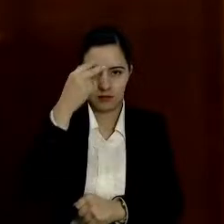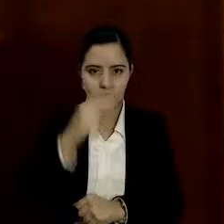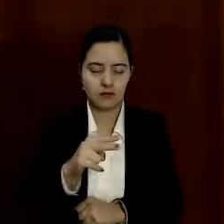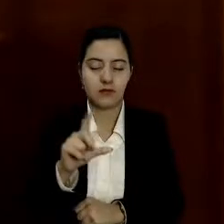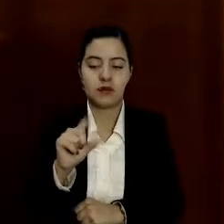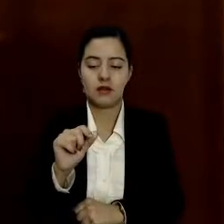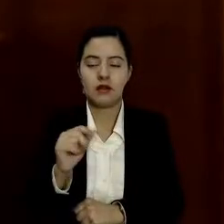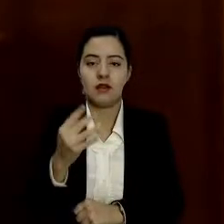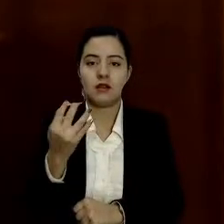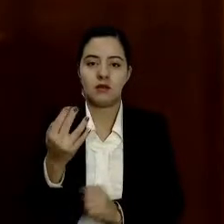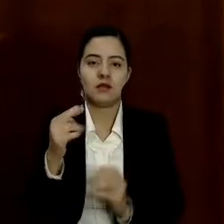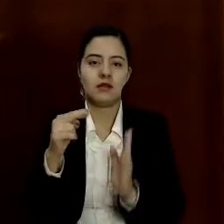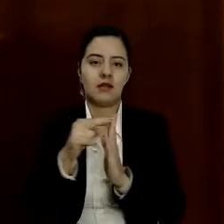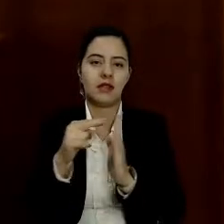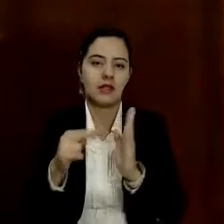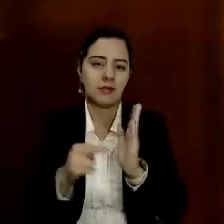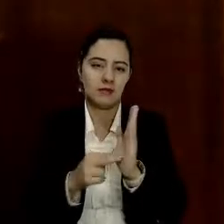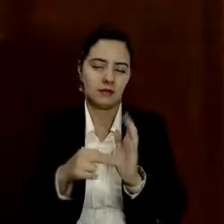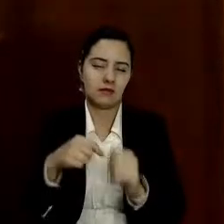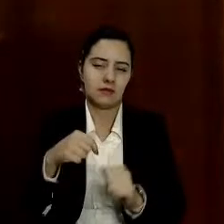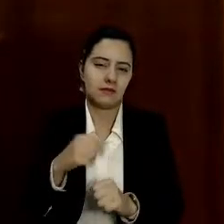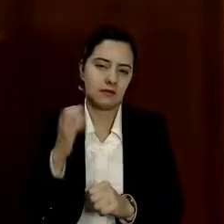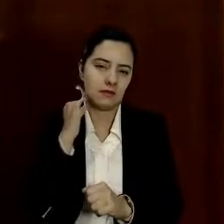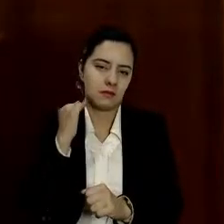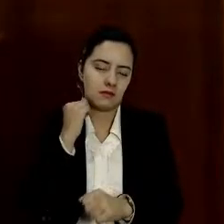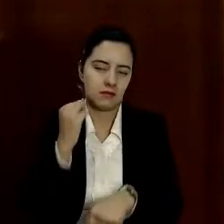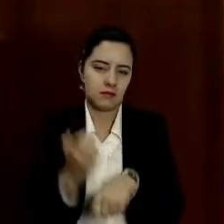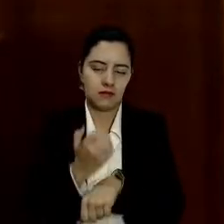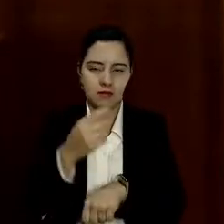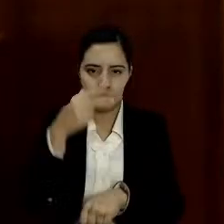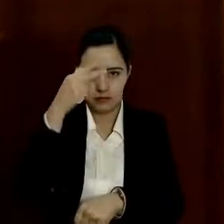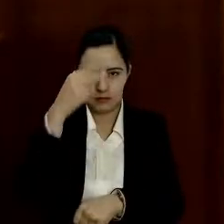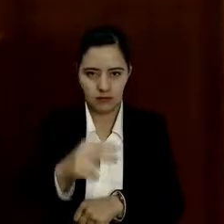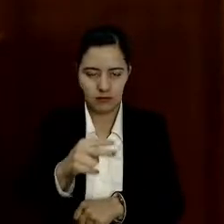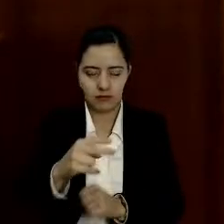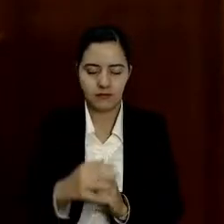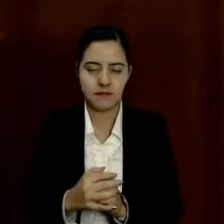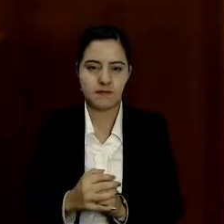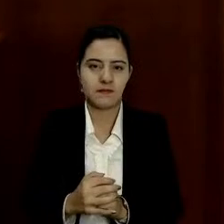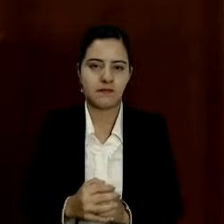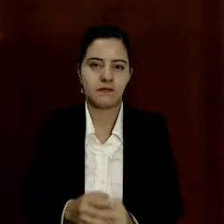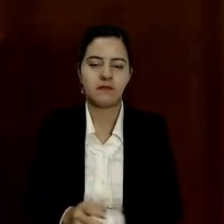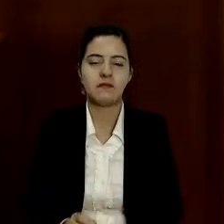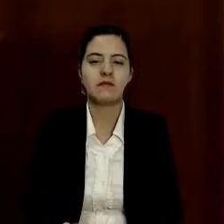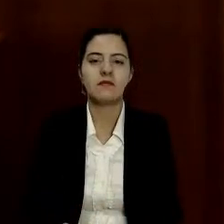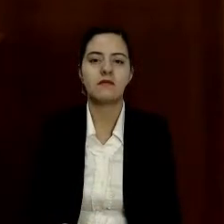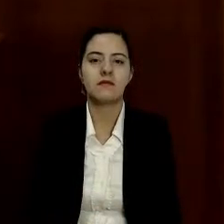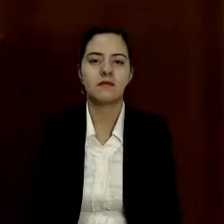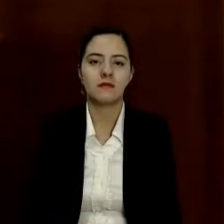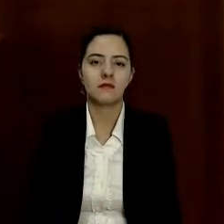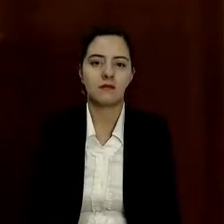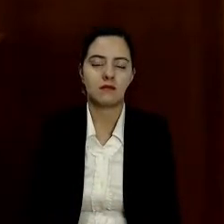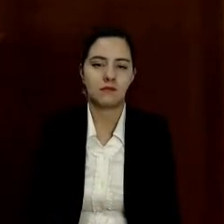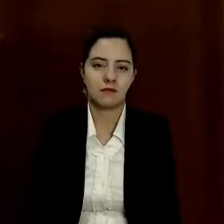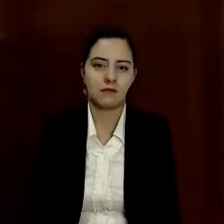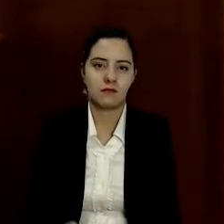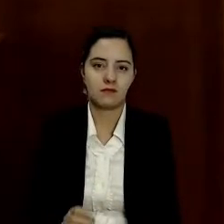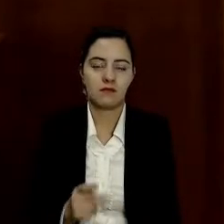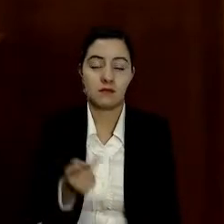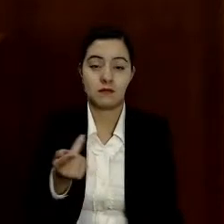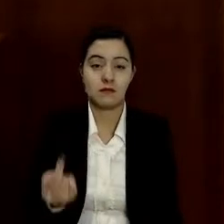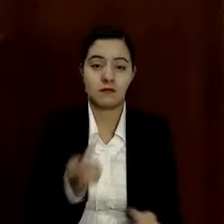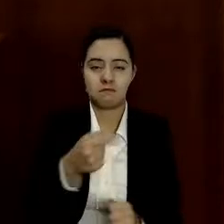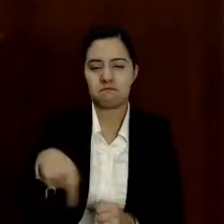del Reglamento del Poder Legislativo del Estado Libre y Soberano de México. Sometemos a consideración de esta